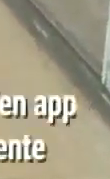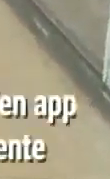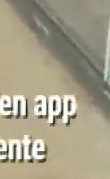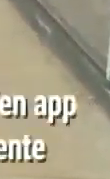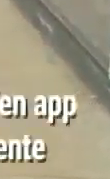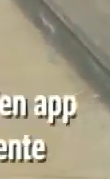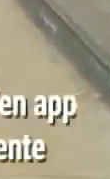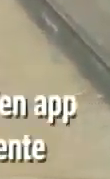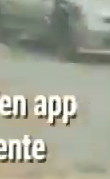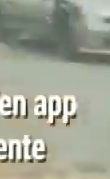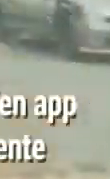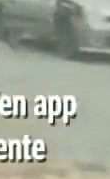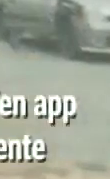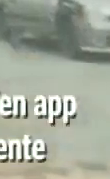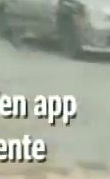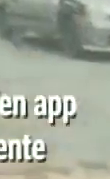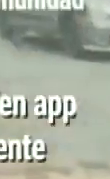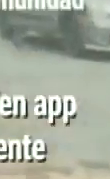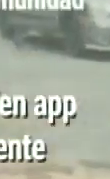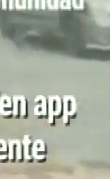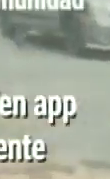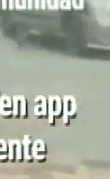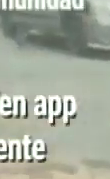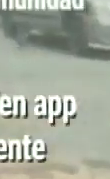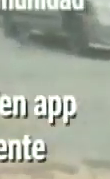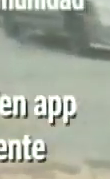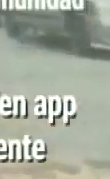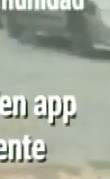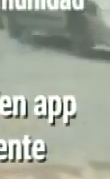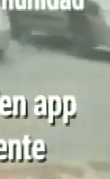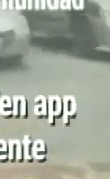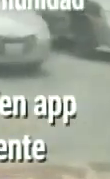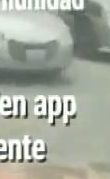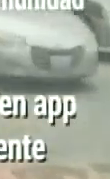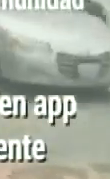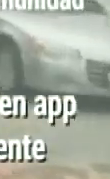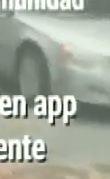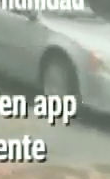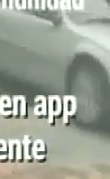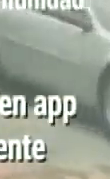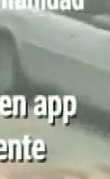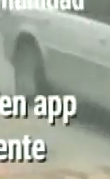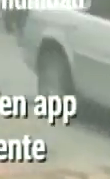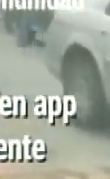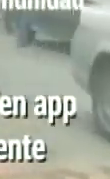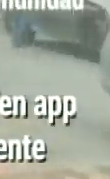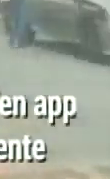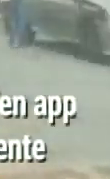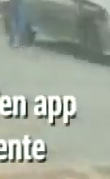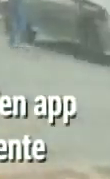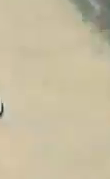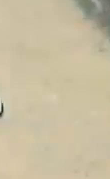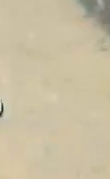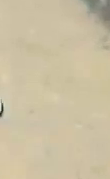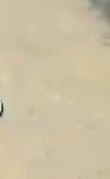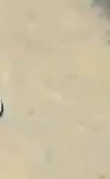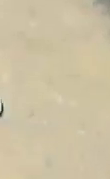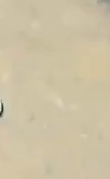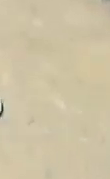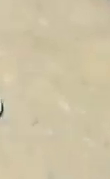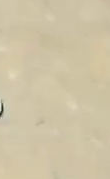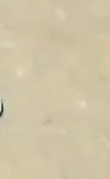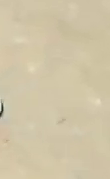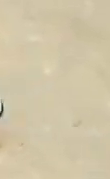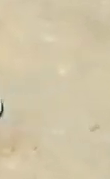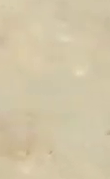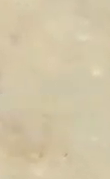Hice una denuncia en la aplicación VEN APP por un bote de agua. Inmediatamente llegó la